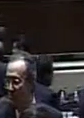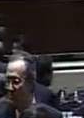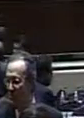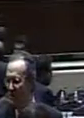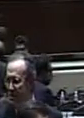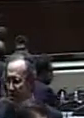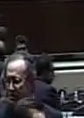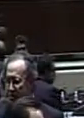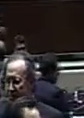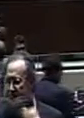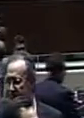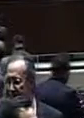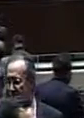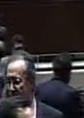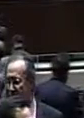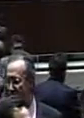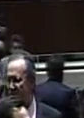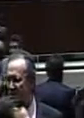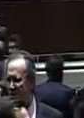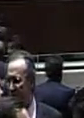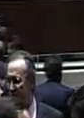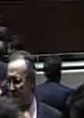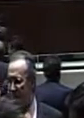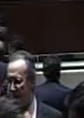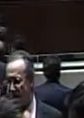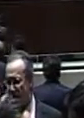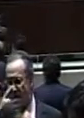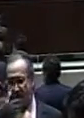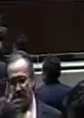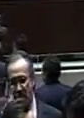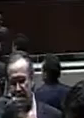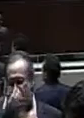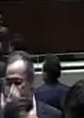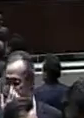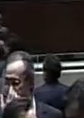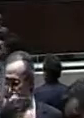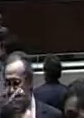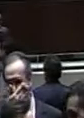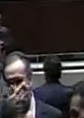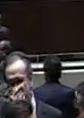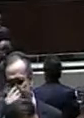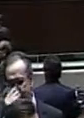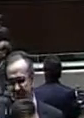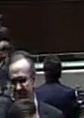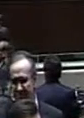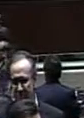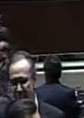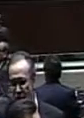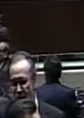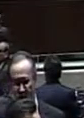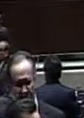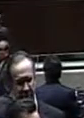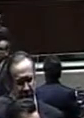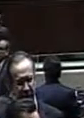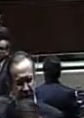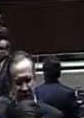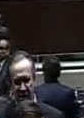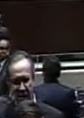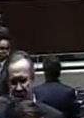en la composición del Consejo, sus deliberaciones no son de carácter vinculante, toda vez que estos